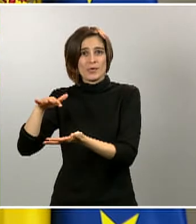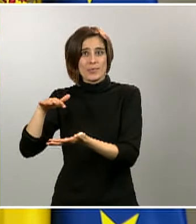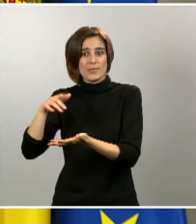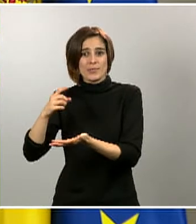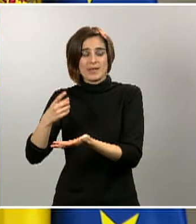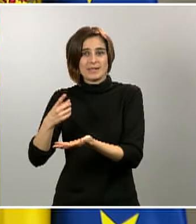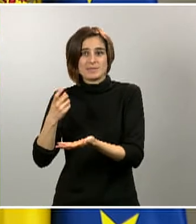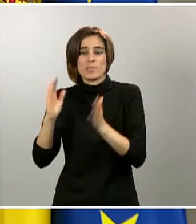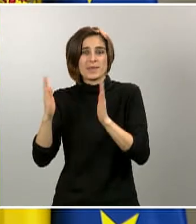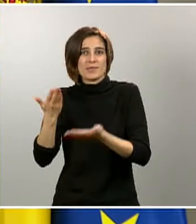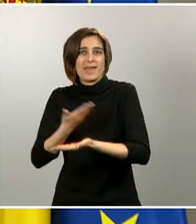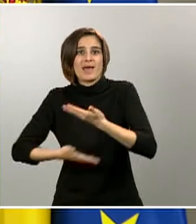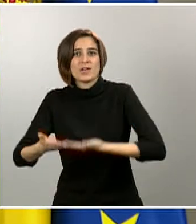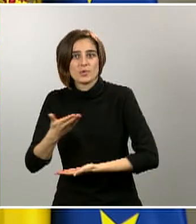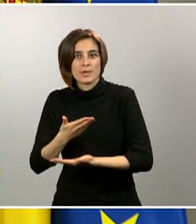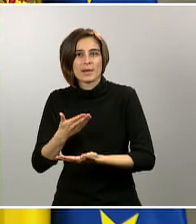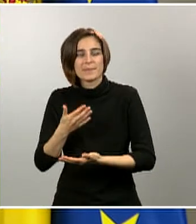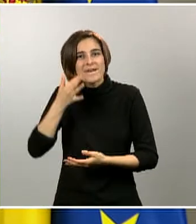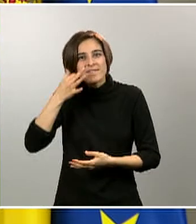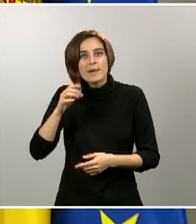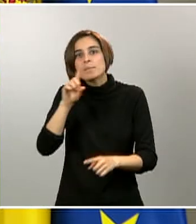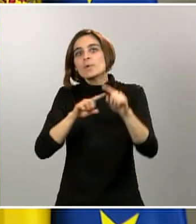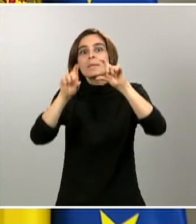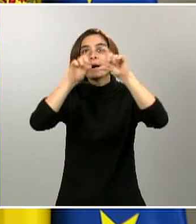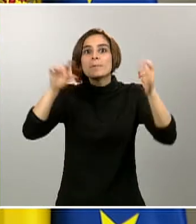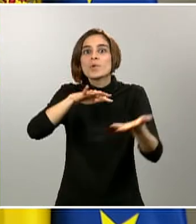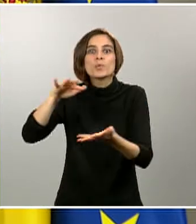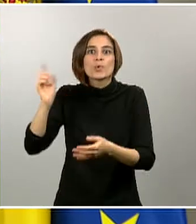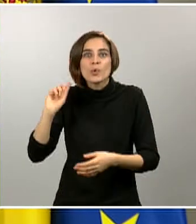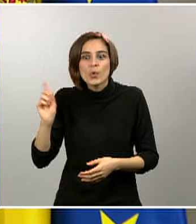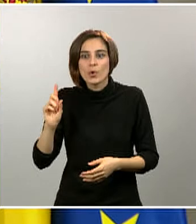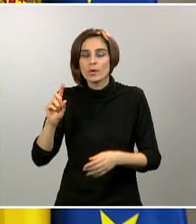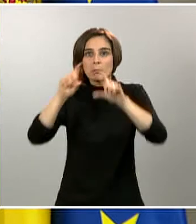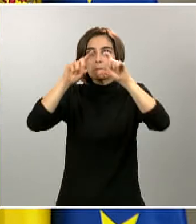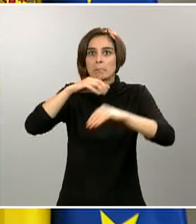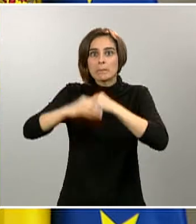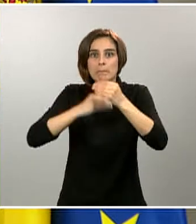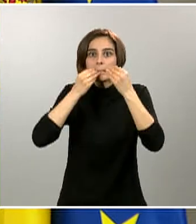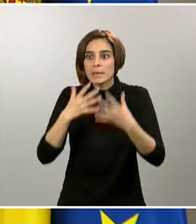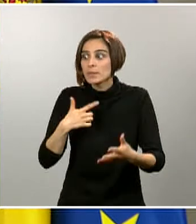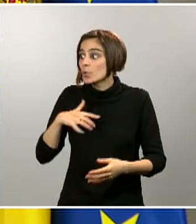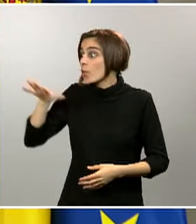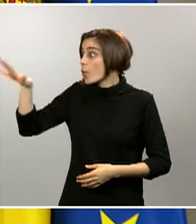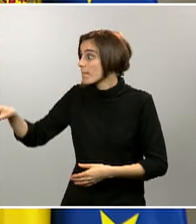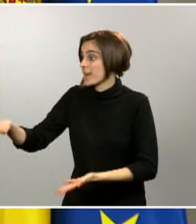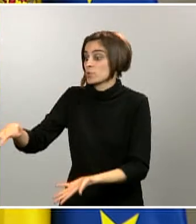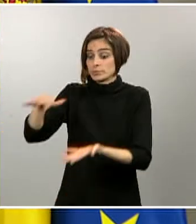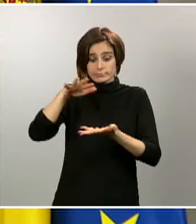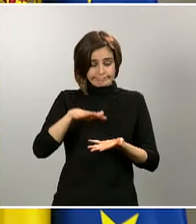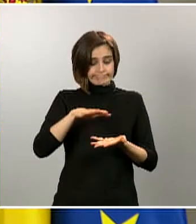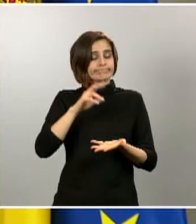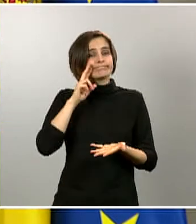realidad del producto. Simplemente al comprobarlo y verificarlo entendimos que no reunía las condiciones para ser usado aquí. Y quiero volver a expresar